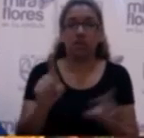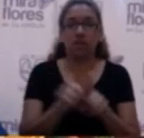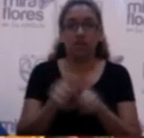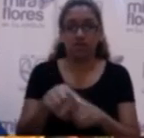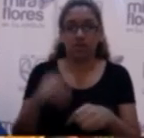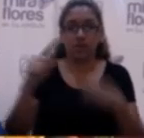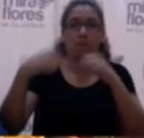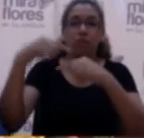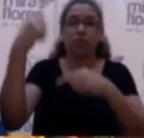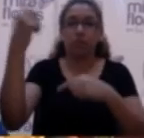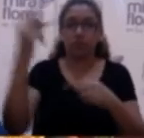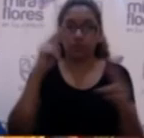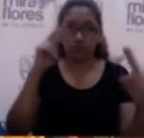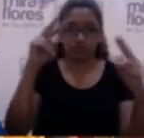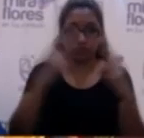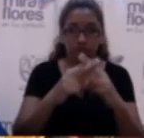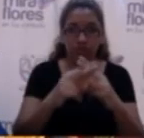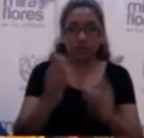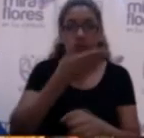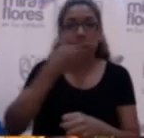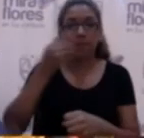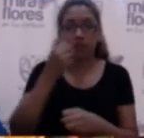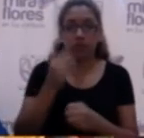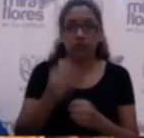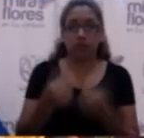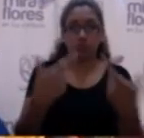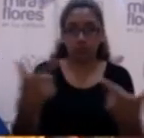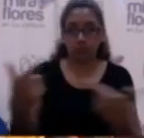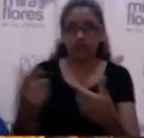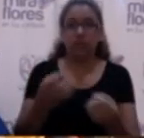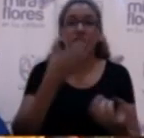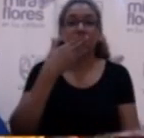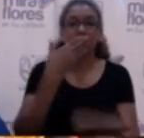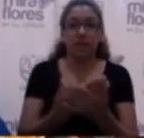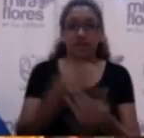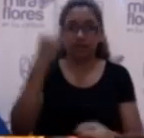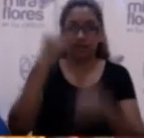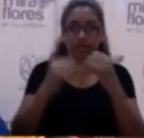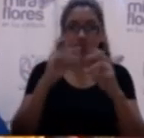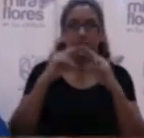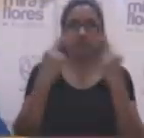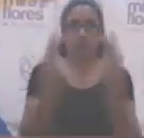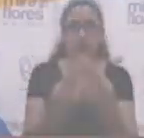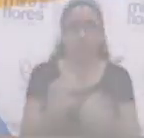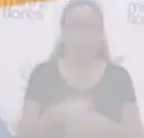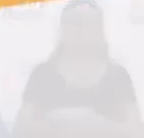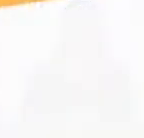ver más adelante. Lo mejor para todos ustedes. Muchas gracias. Se levanta la sesión.